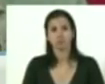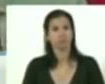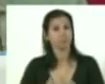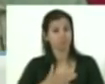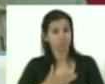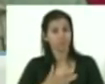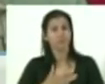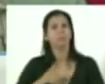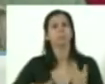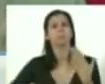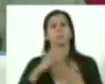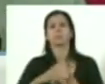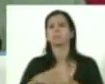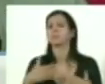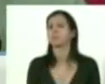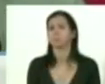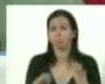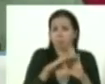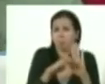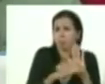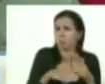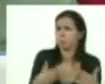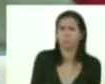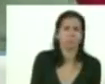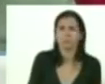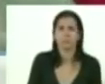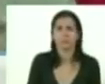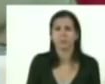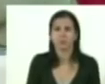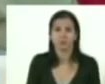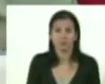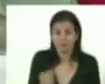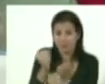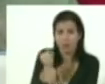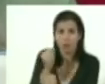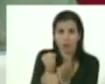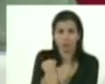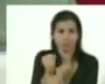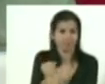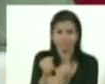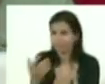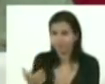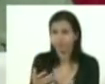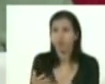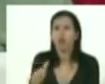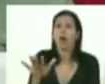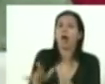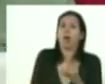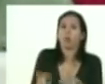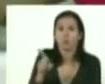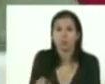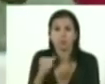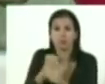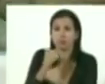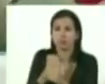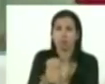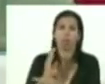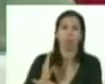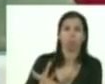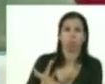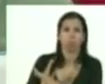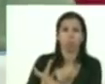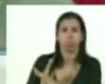Nuestra agenda es concluir las obras que por alguna razón quedaron